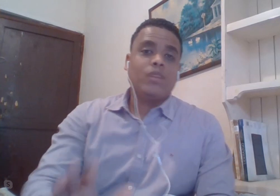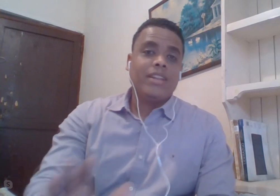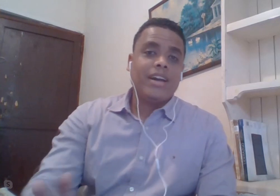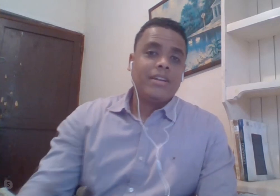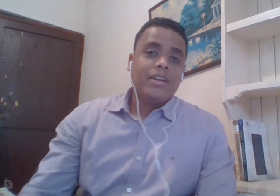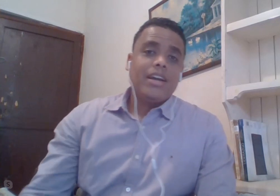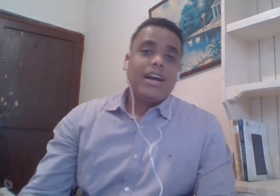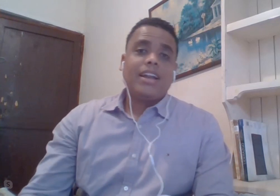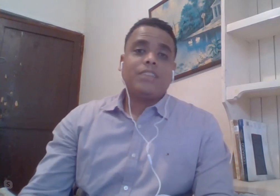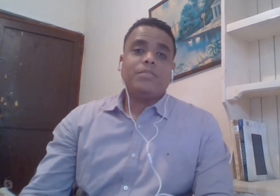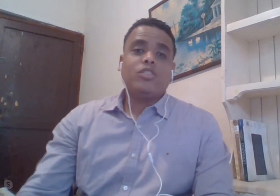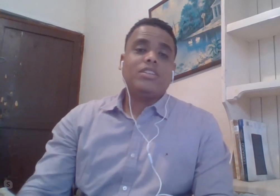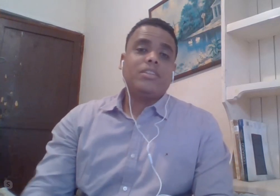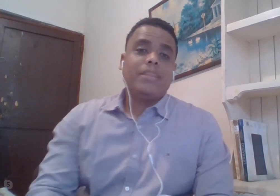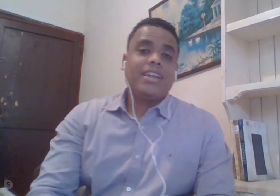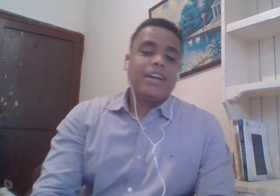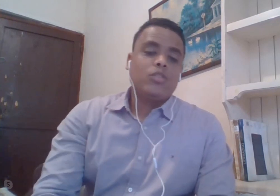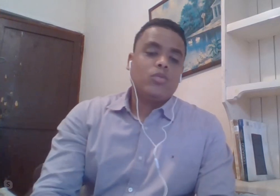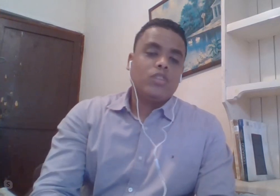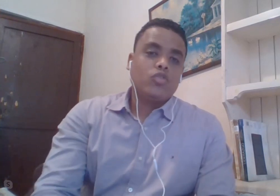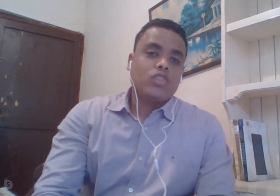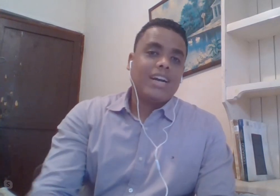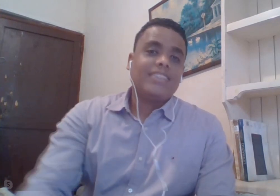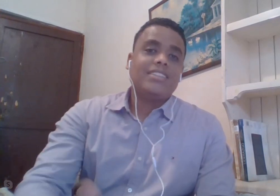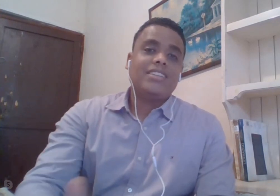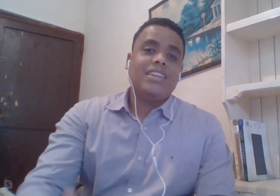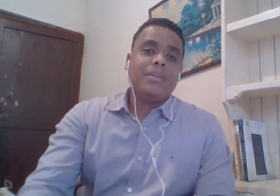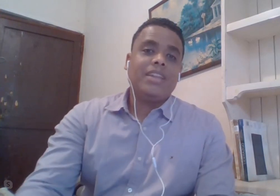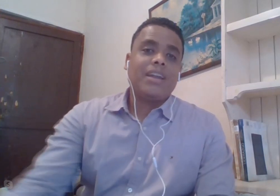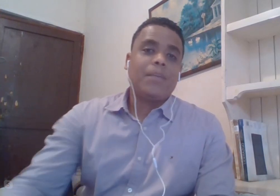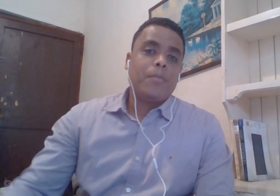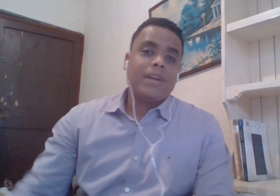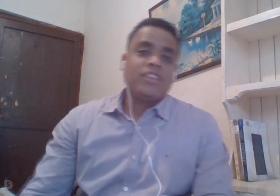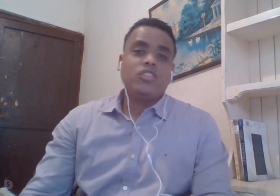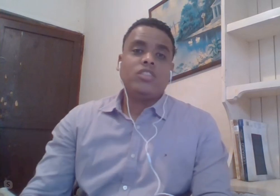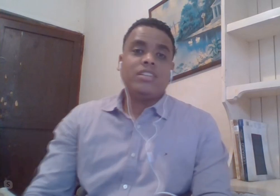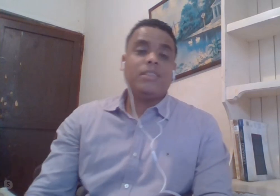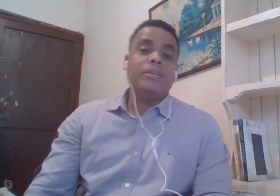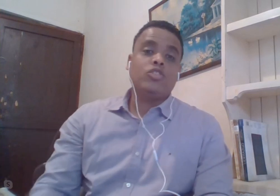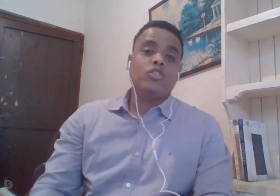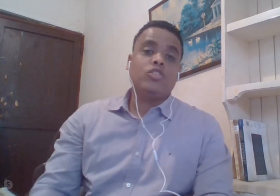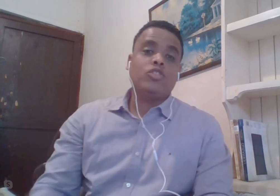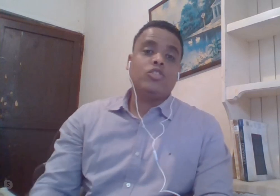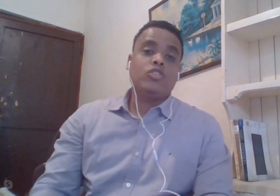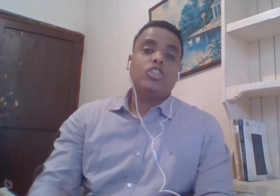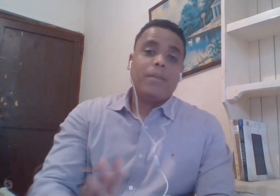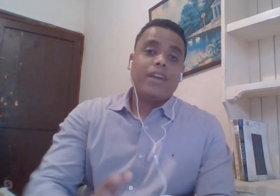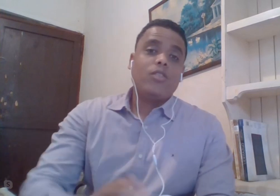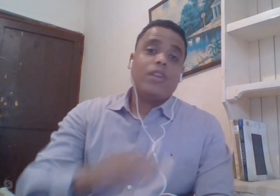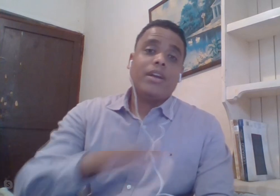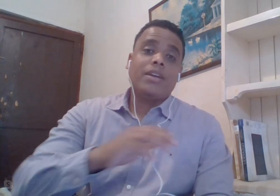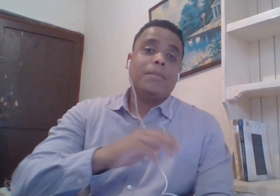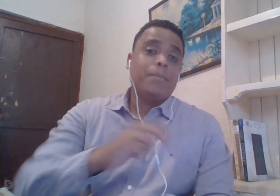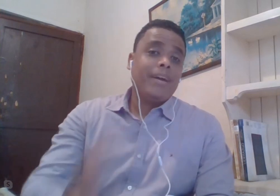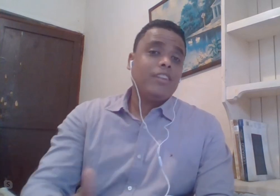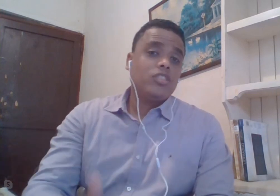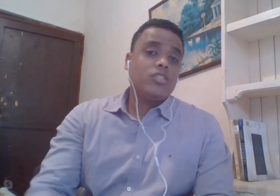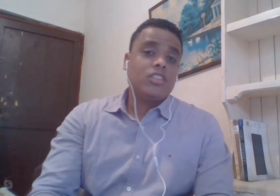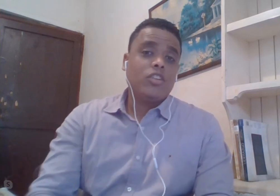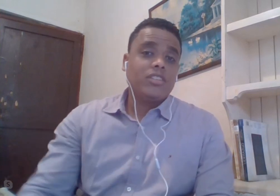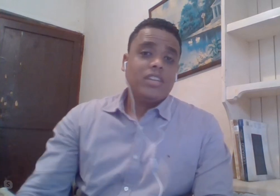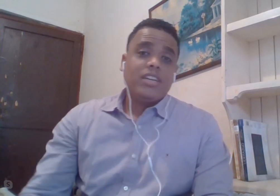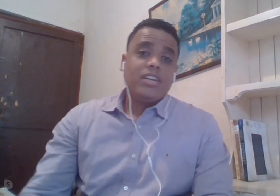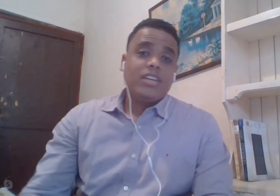para resguardar a las personas, se mantengan en sus casas y evitar la propagación de este virus. Sin embargo, en